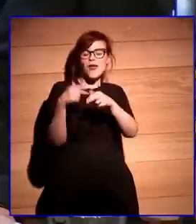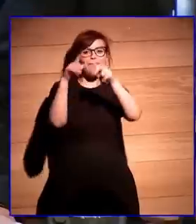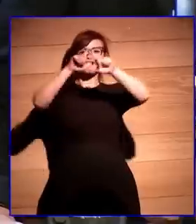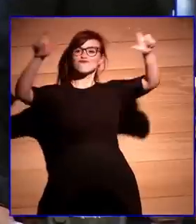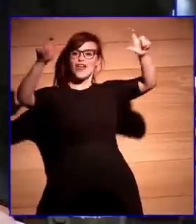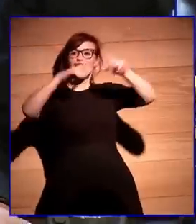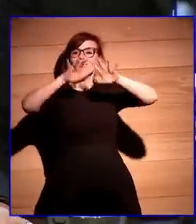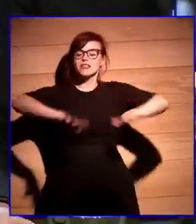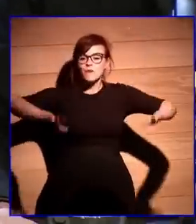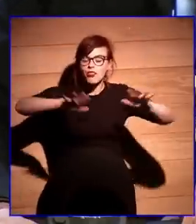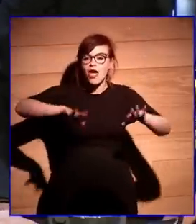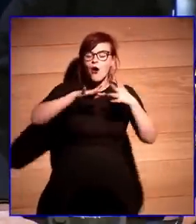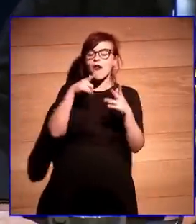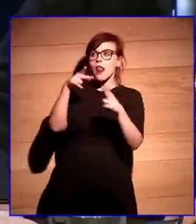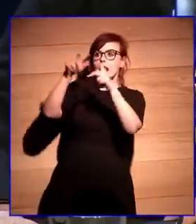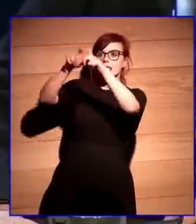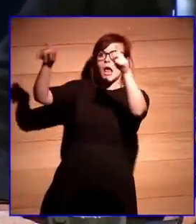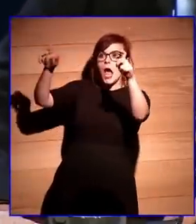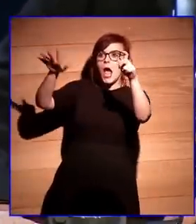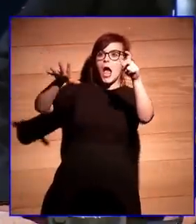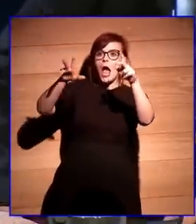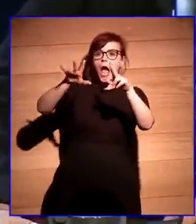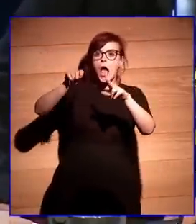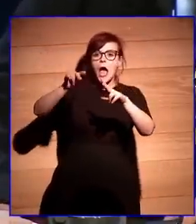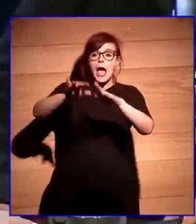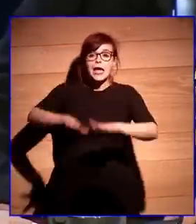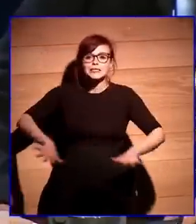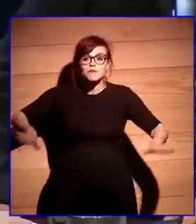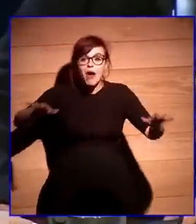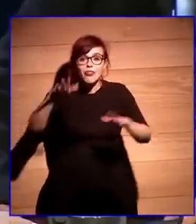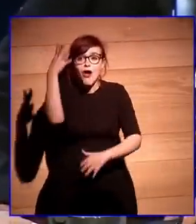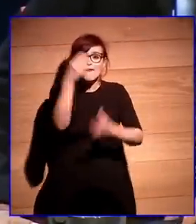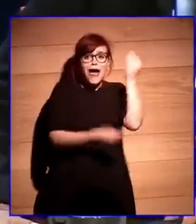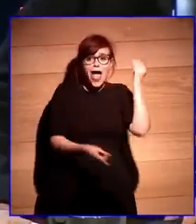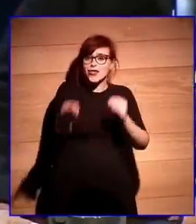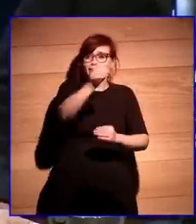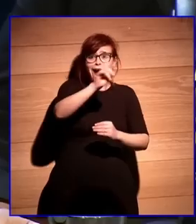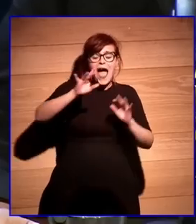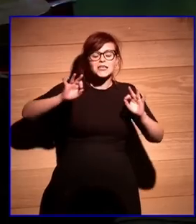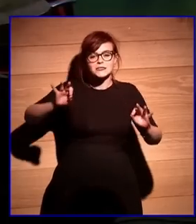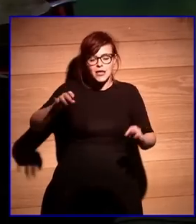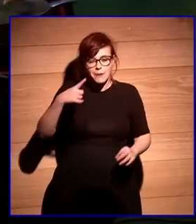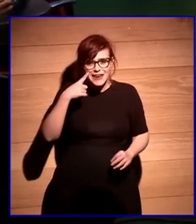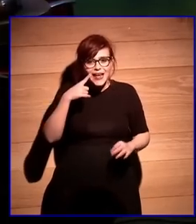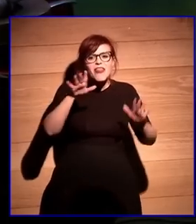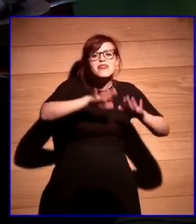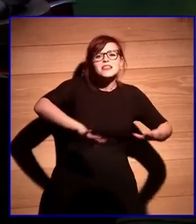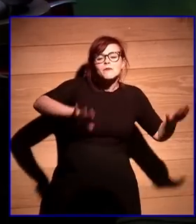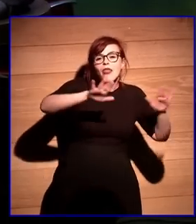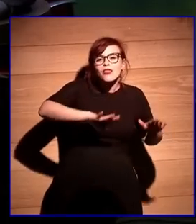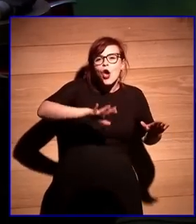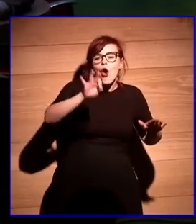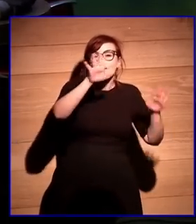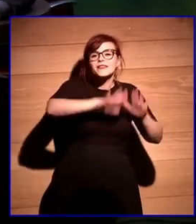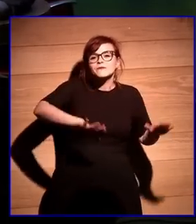Despacio. Y ahora está mirando ahí las letras y pone Espacio. Espacio, bro. Y no es una errata, sino que es Espacio. Pero era Despacio o Despacio